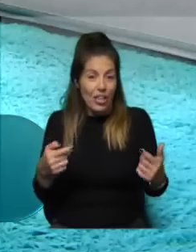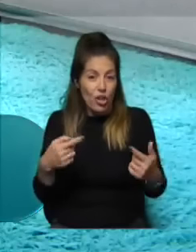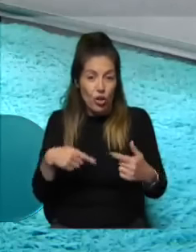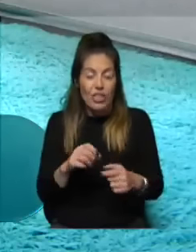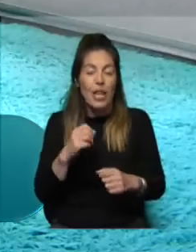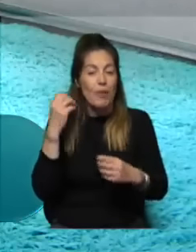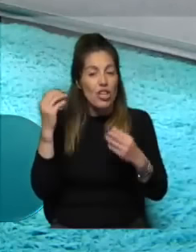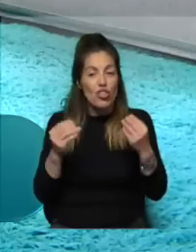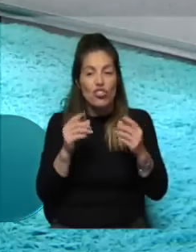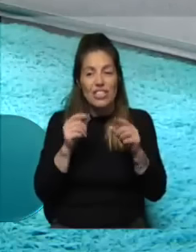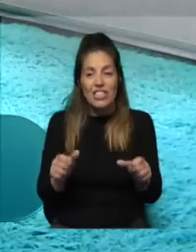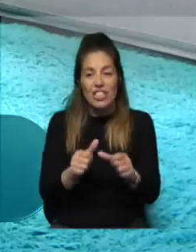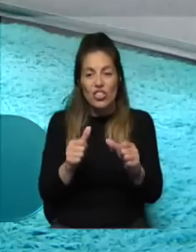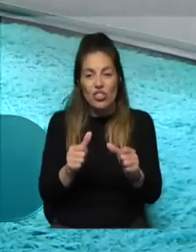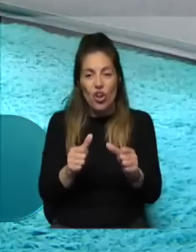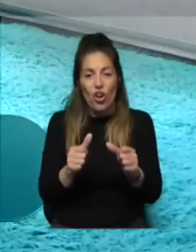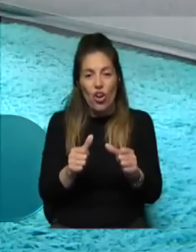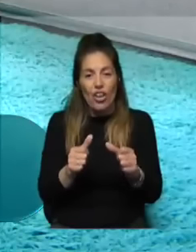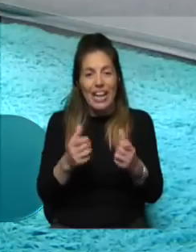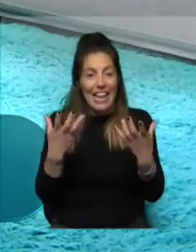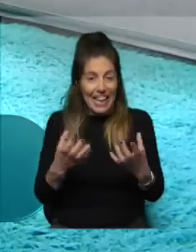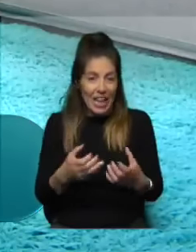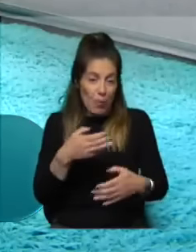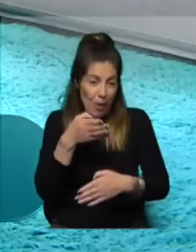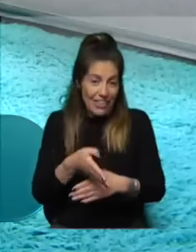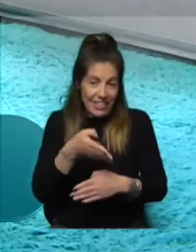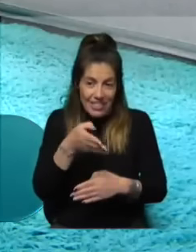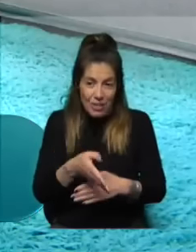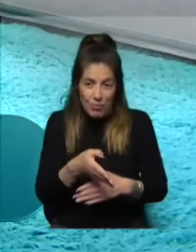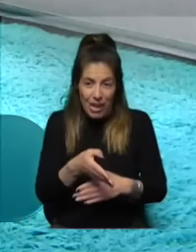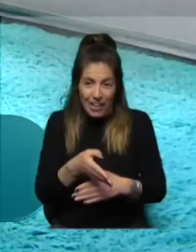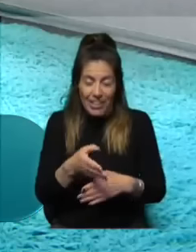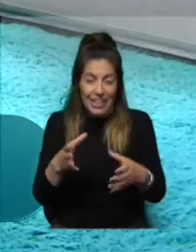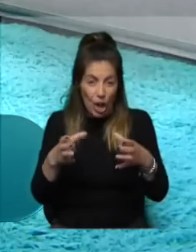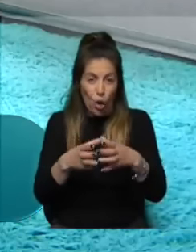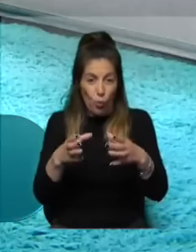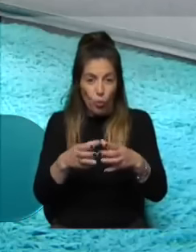enamoró mucho de la comunidad de animación latinoamericana,